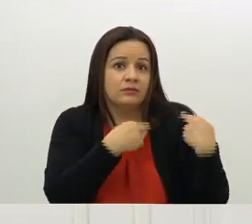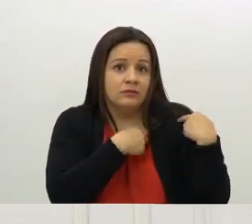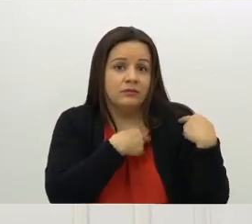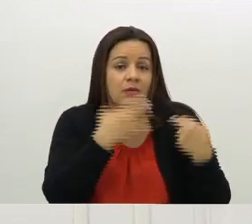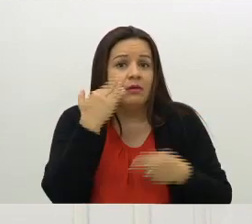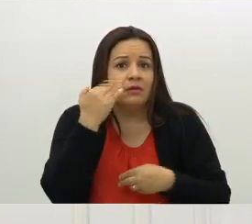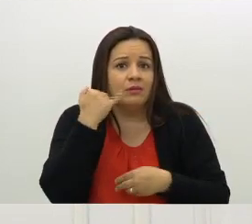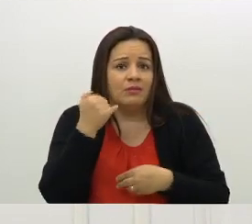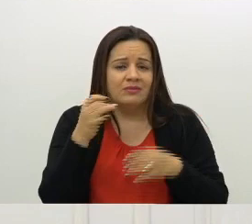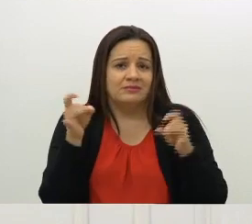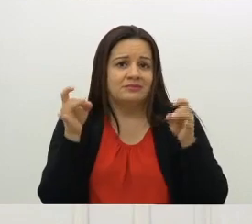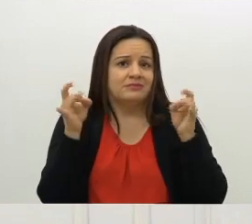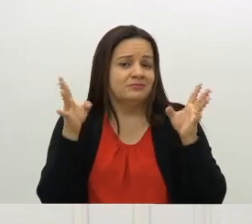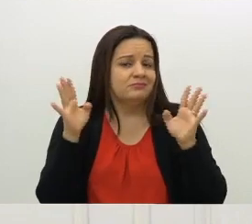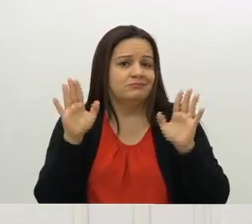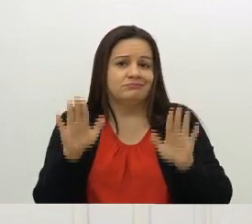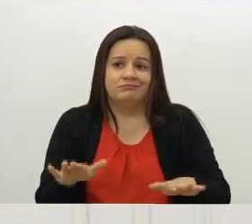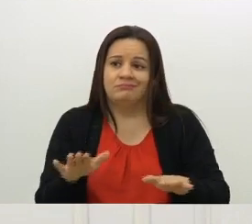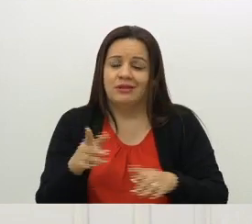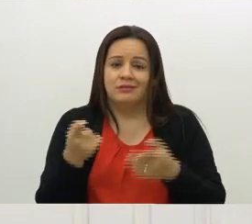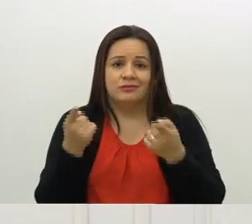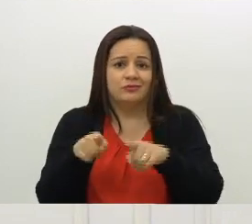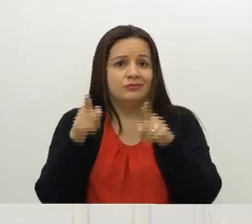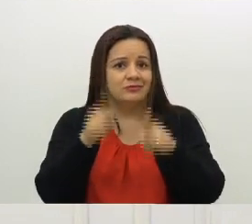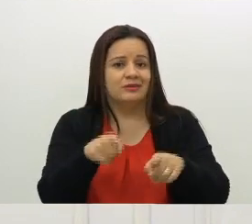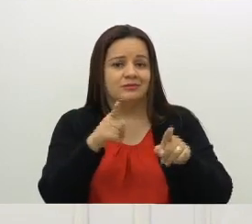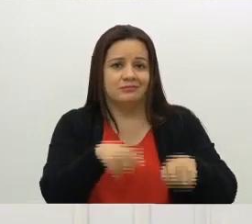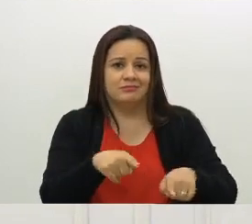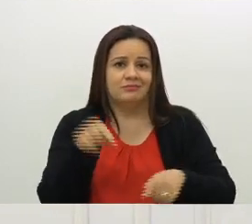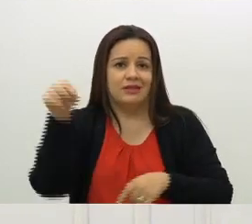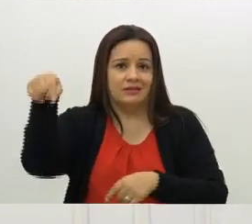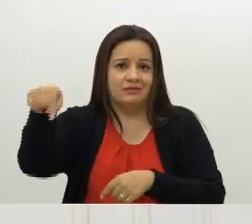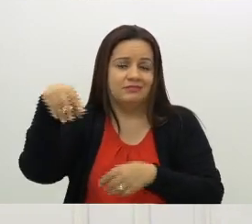sido barbaridades las que sucedieron ahí.